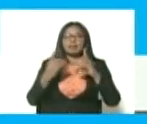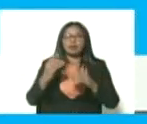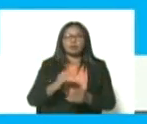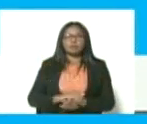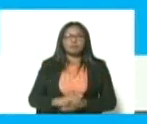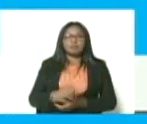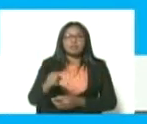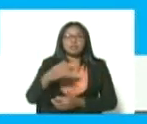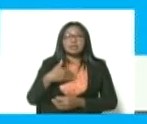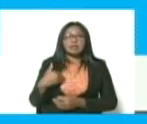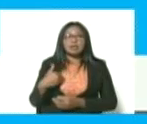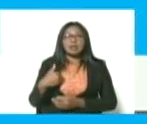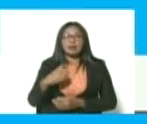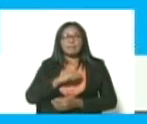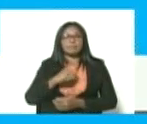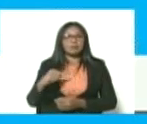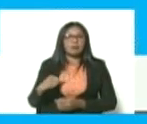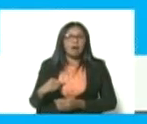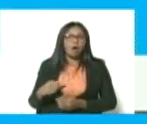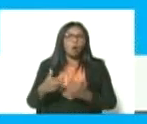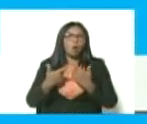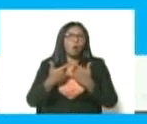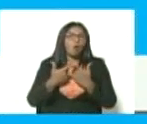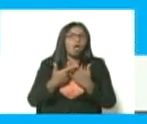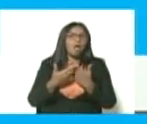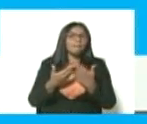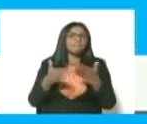nosotros, en privado, en público,